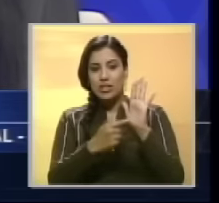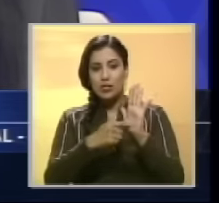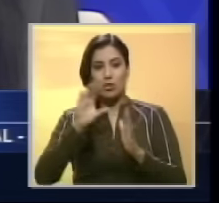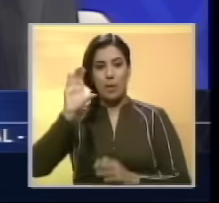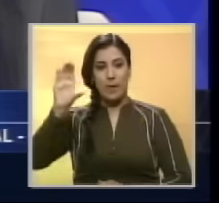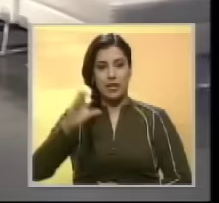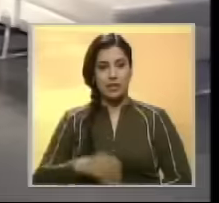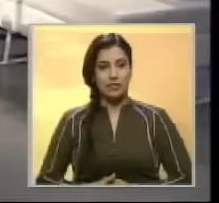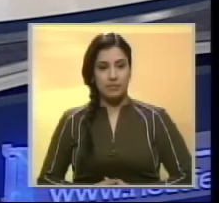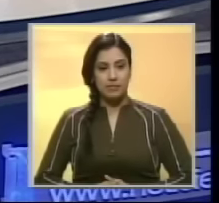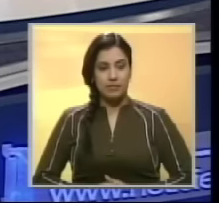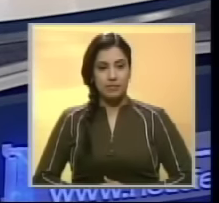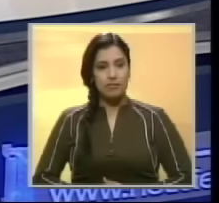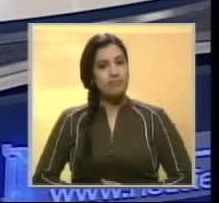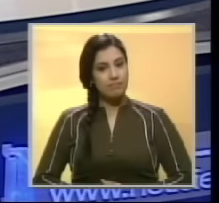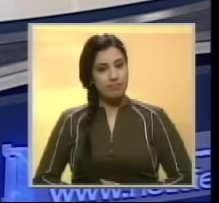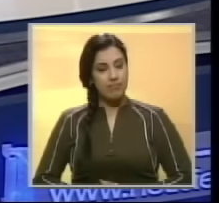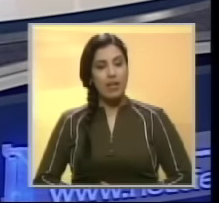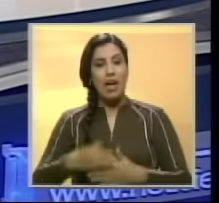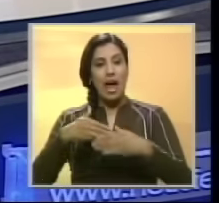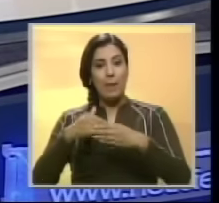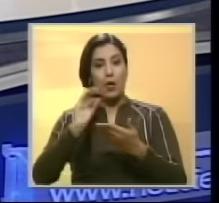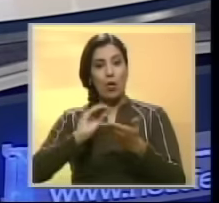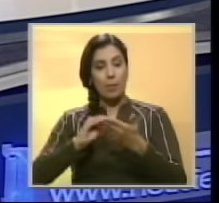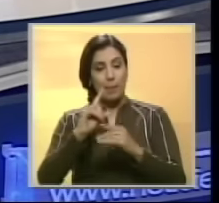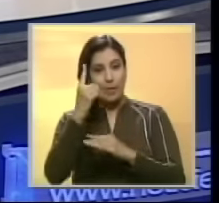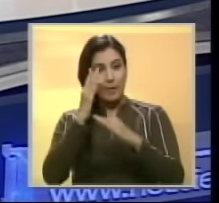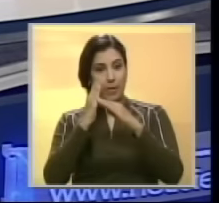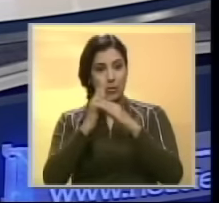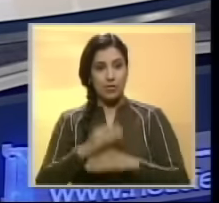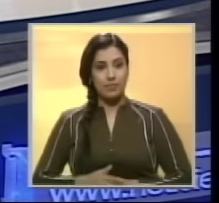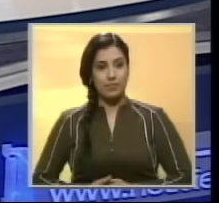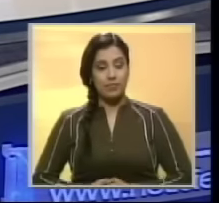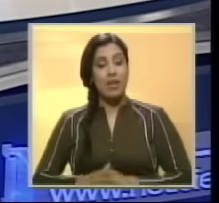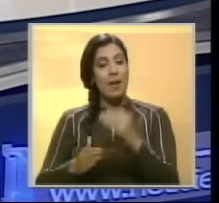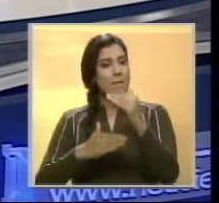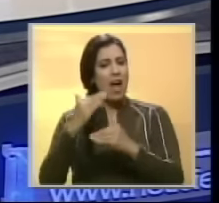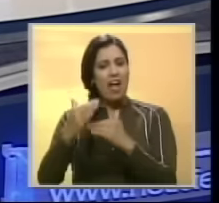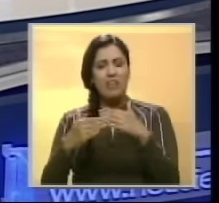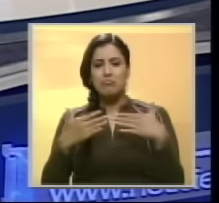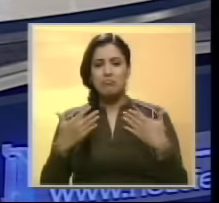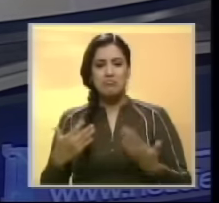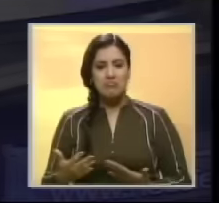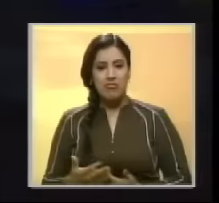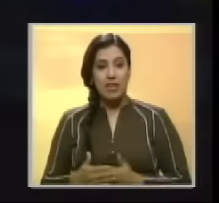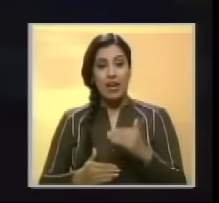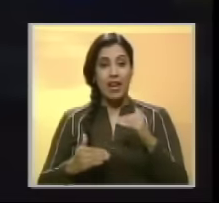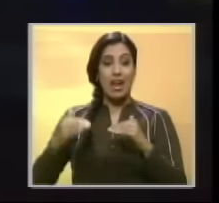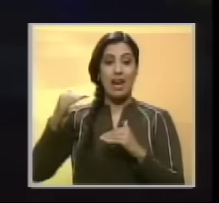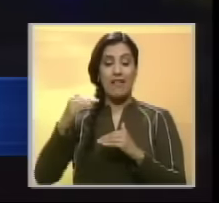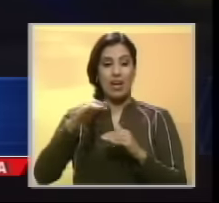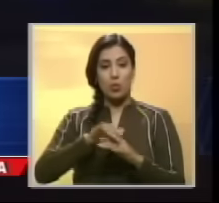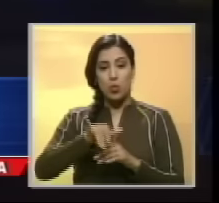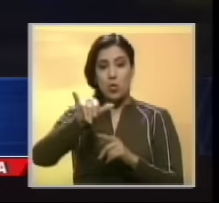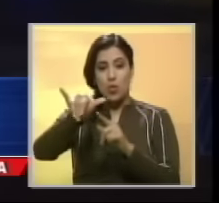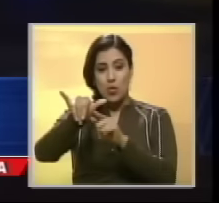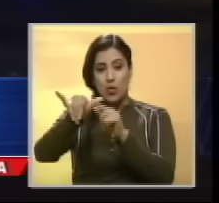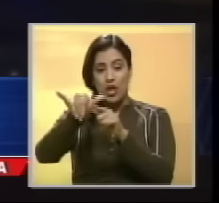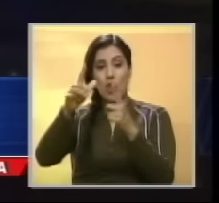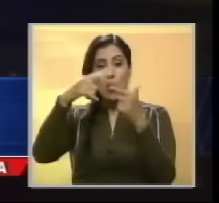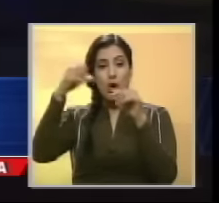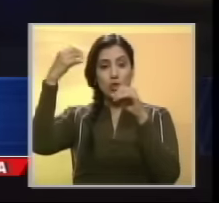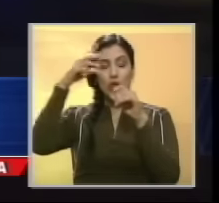su país bien amigos es momento de hacer nuestra primera pausa y más adelante levanta vuelo avión